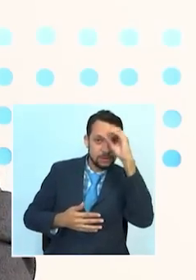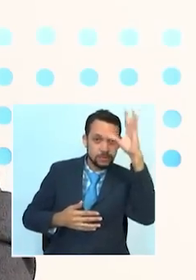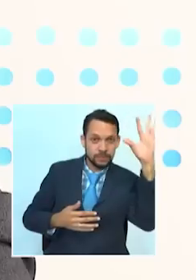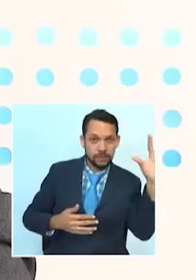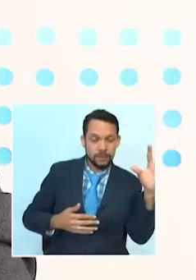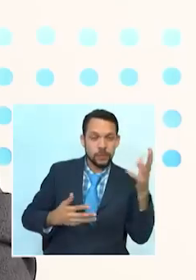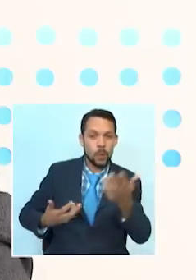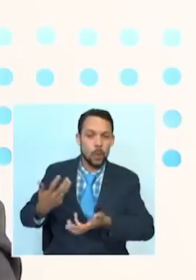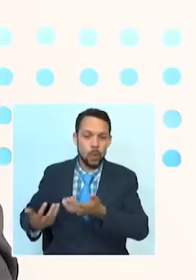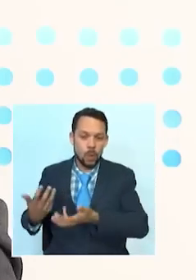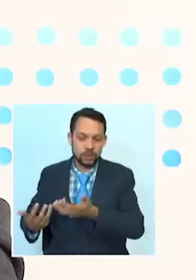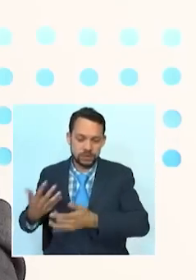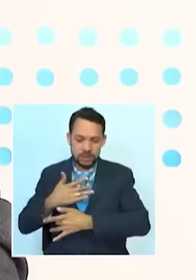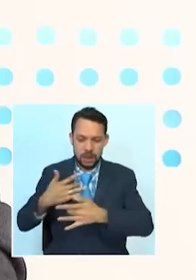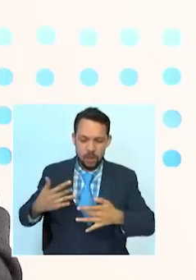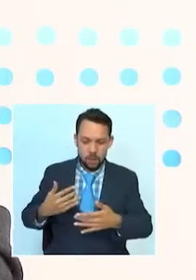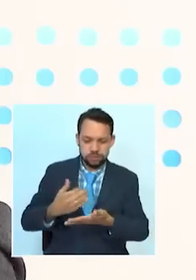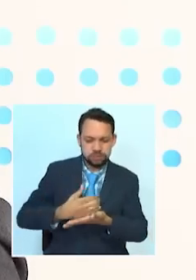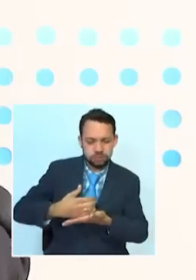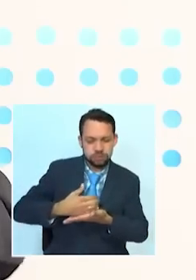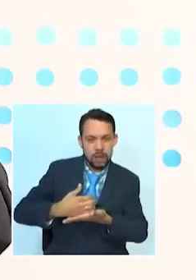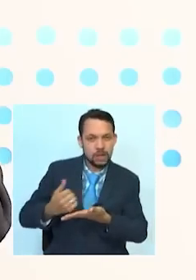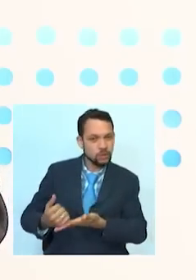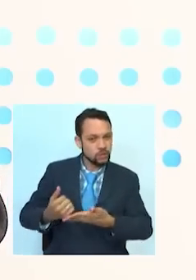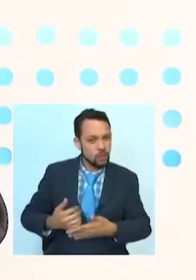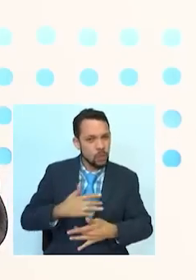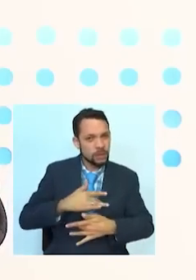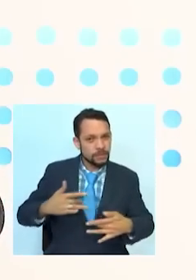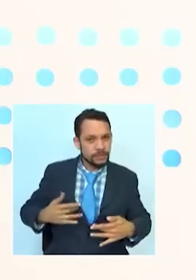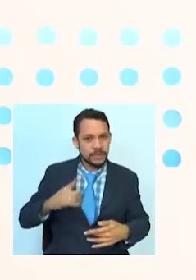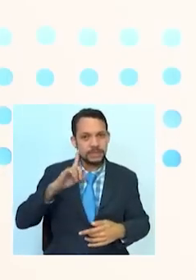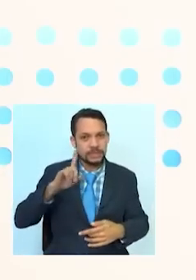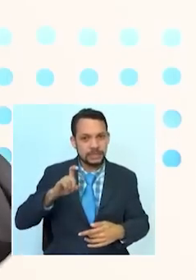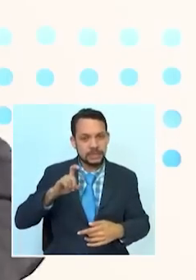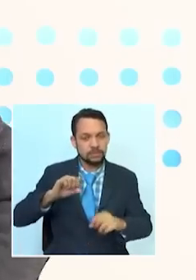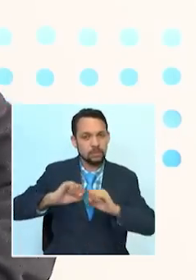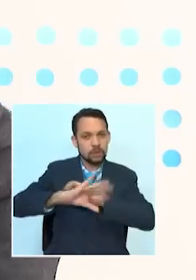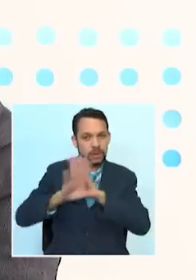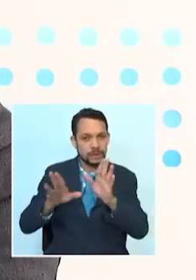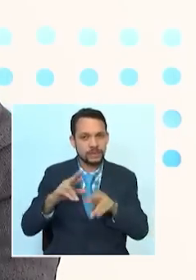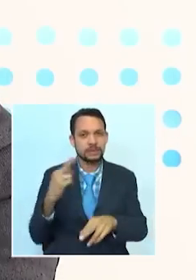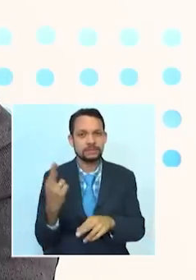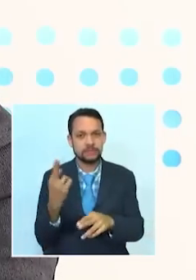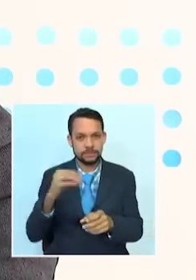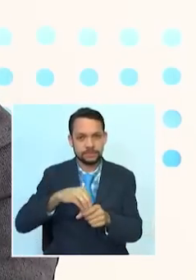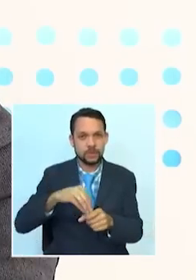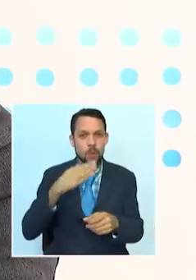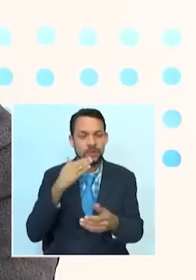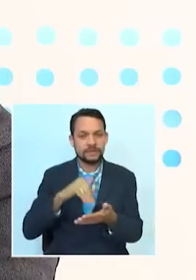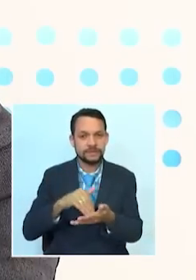de la cocina una farmacia Felicidades para todos bendiciones Muchas gracias 6 de la mañana repetición de conexión